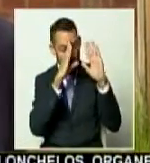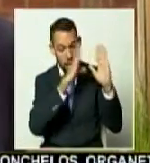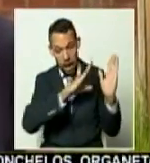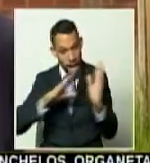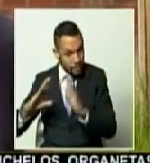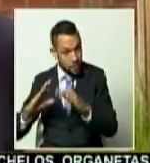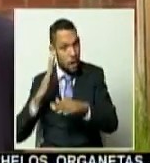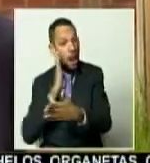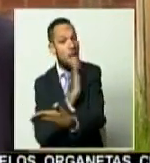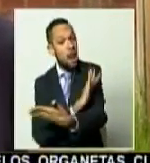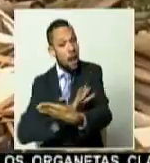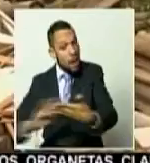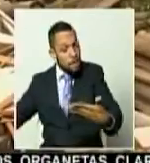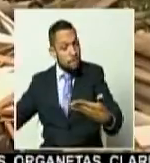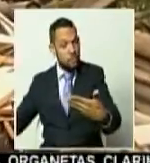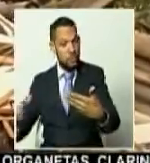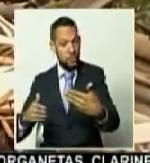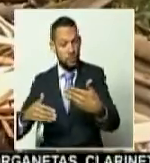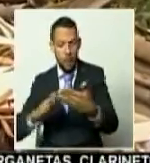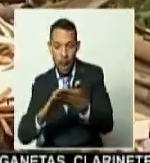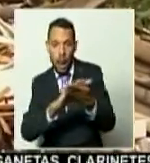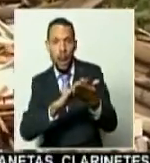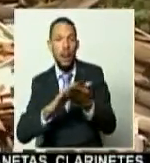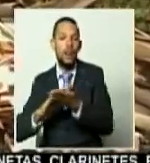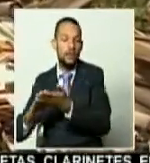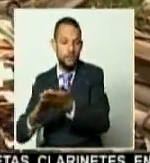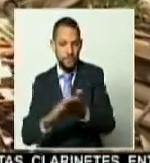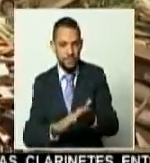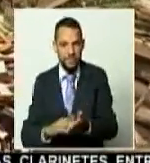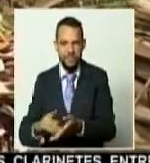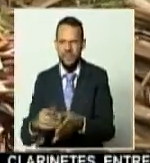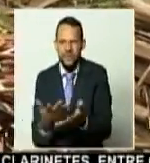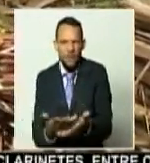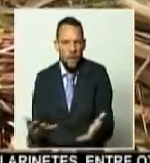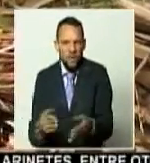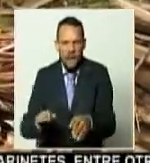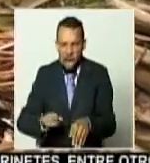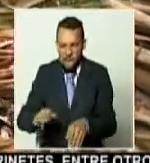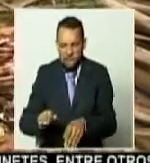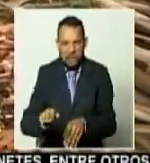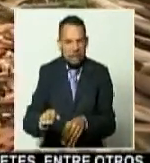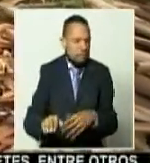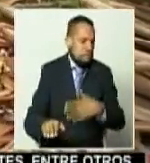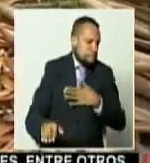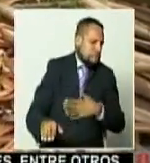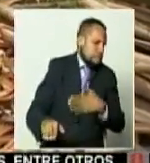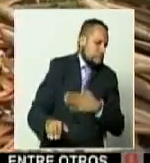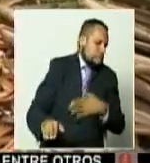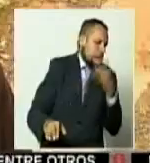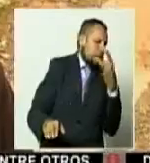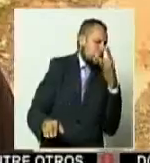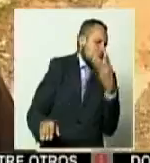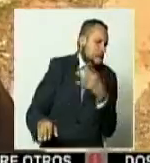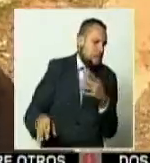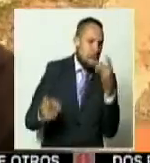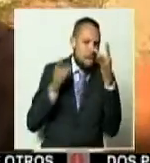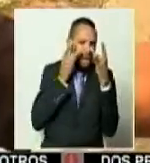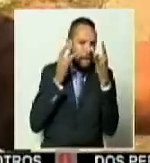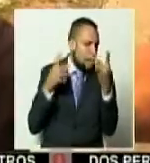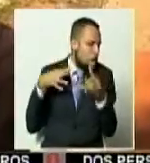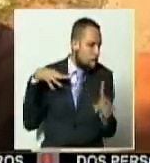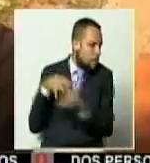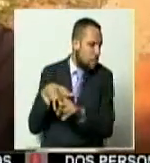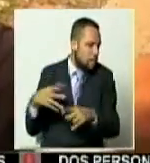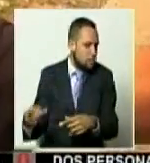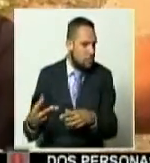limpiada de la entrada. De este basurero sale todo tipo de animales y son perjudiciales para la salud. Esto está aquí,